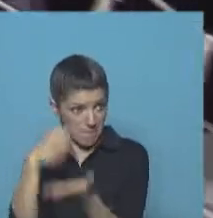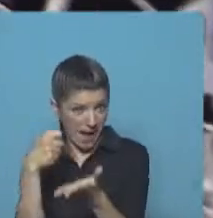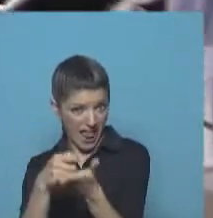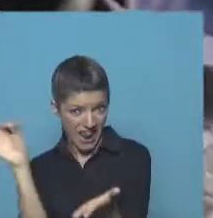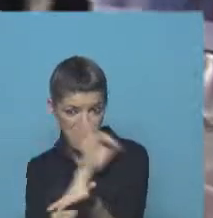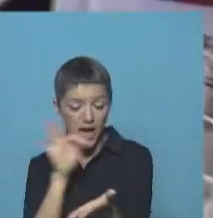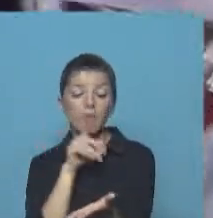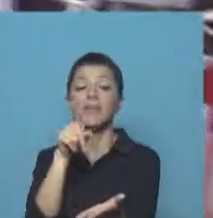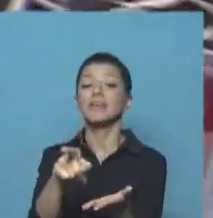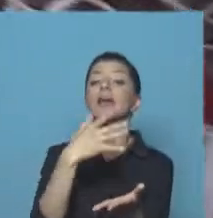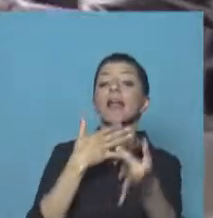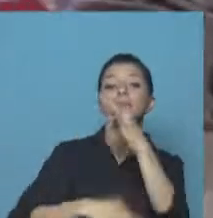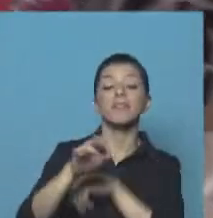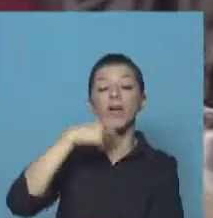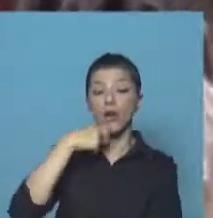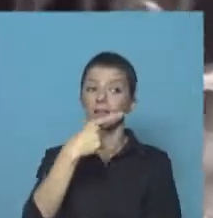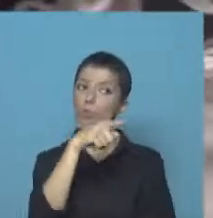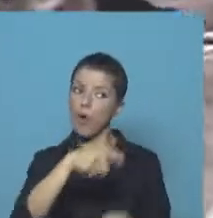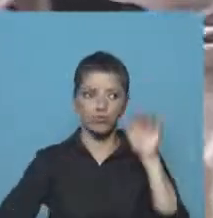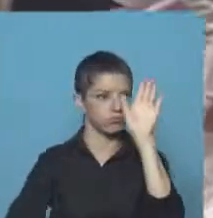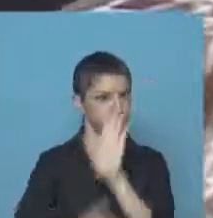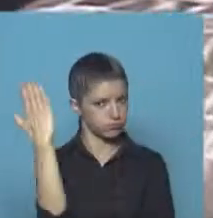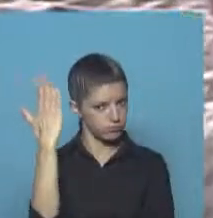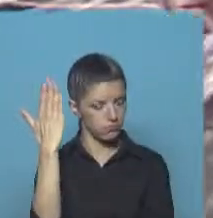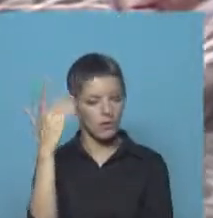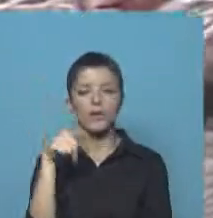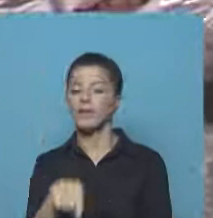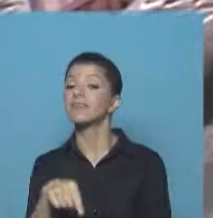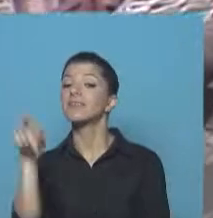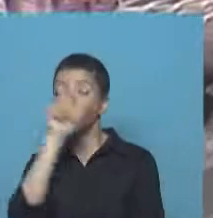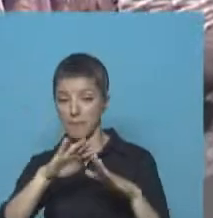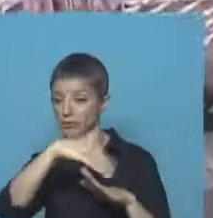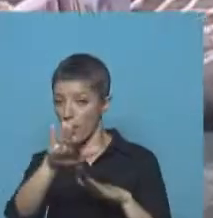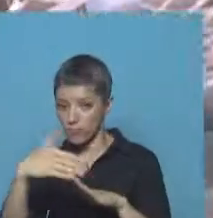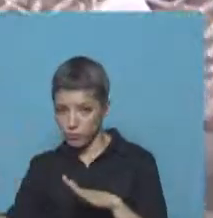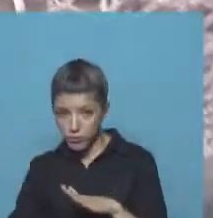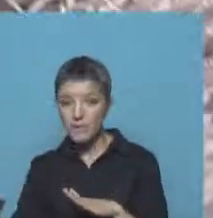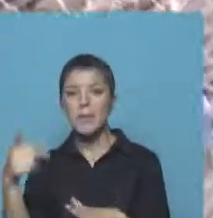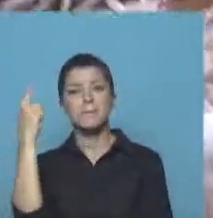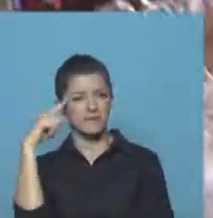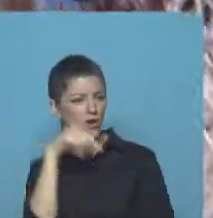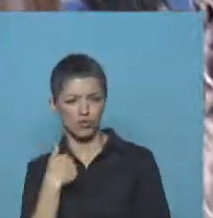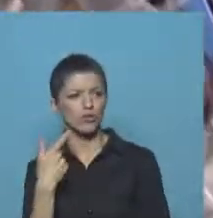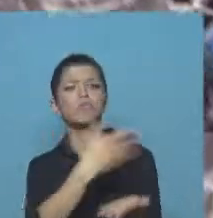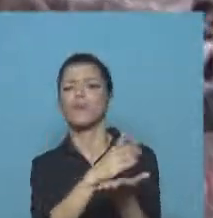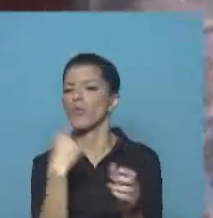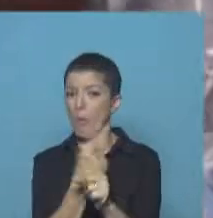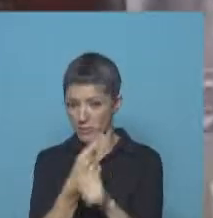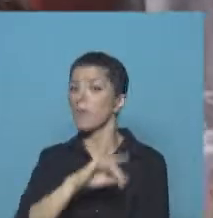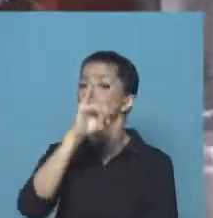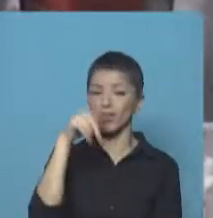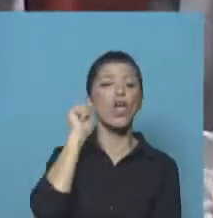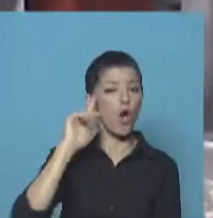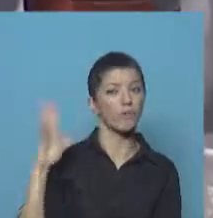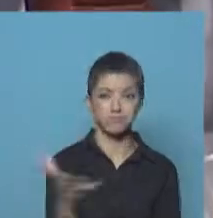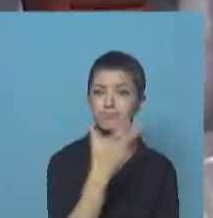que vendía drogas le dijimos te vas te vas te vas y los vecinos apostaron de que no lo íbamos a sacar pero lo sacamos entonces dijimos qué